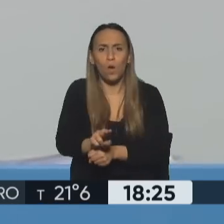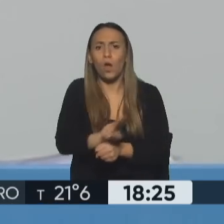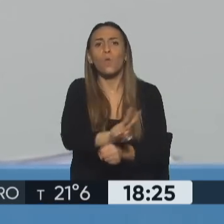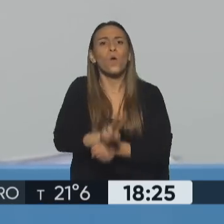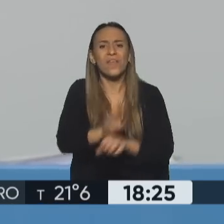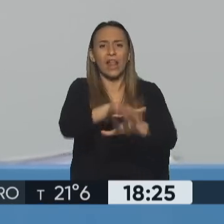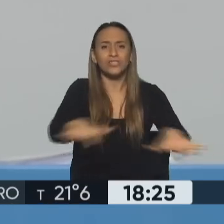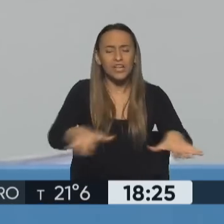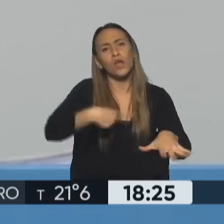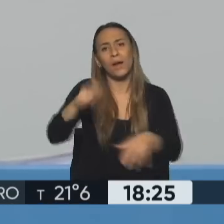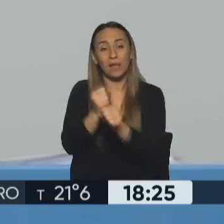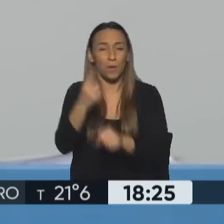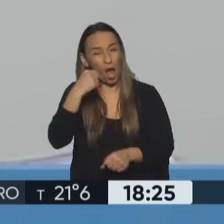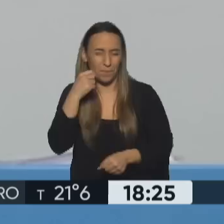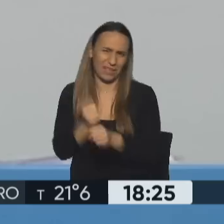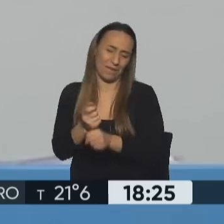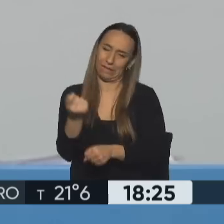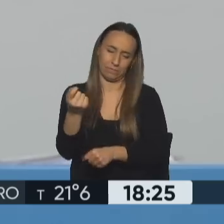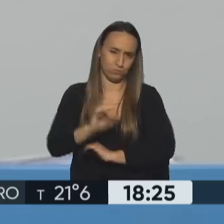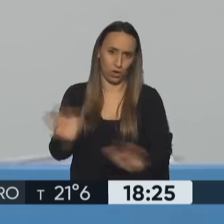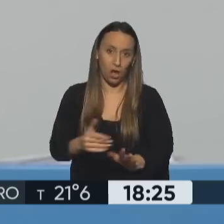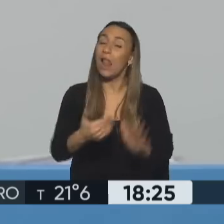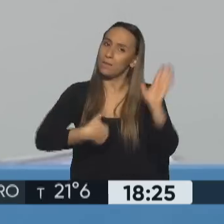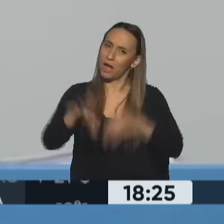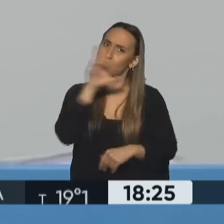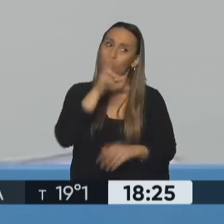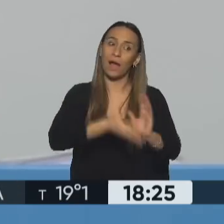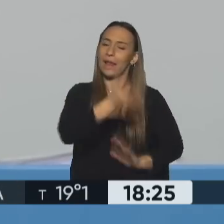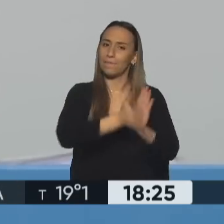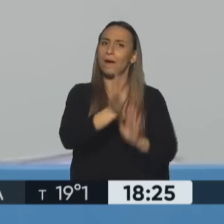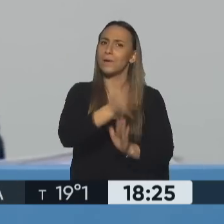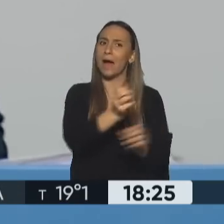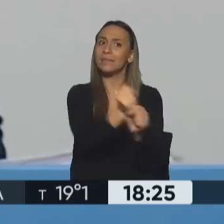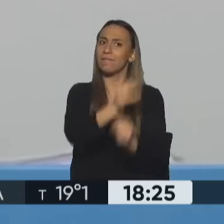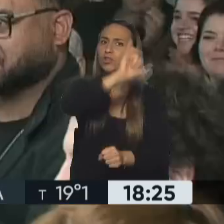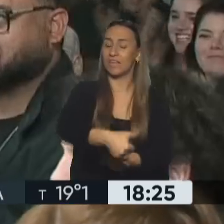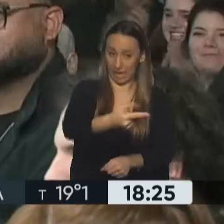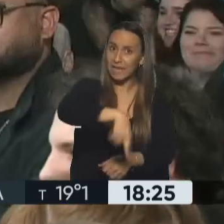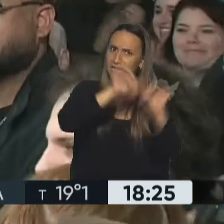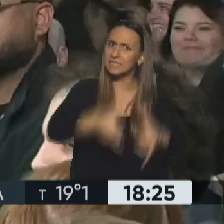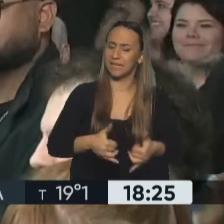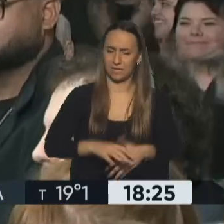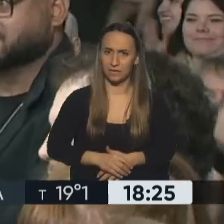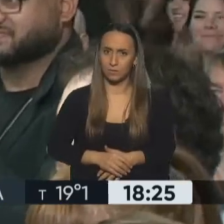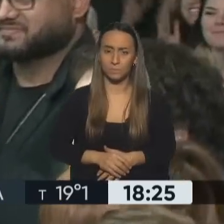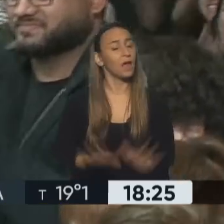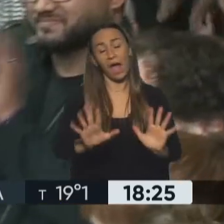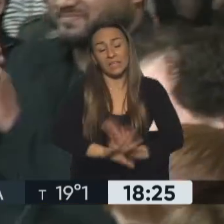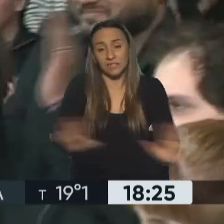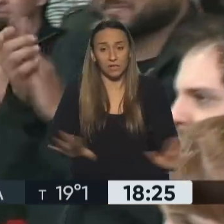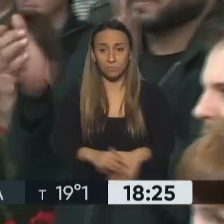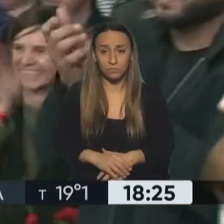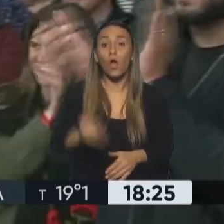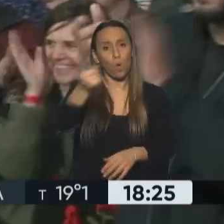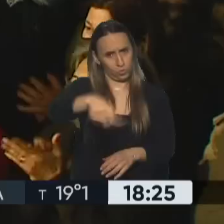tipos rara vez laburan, las que van a laburar son siempre las mujeres. Es así, es así. Y